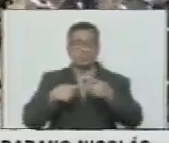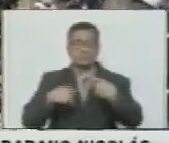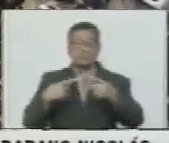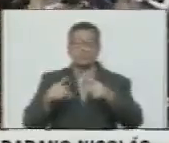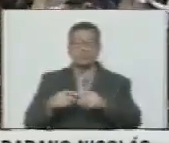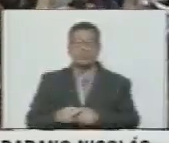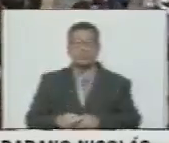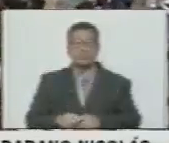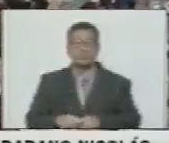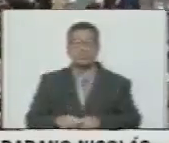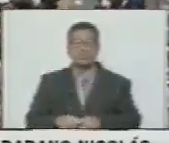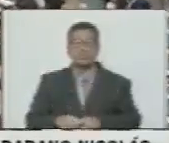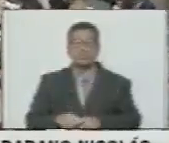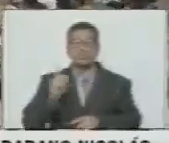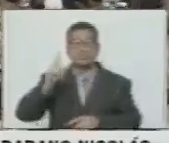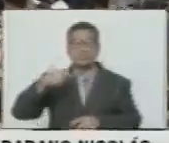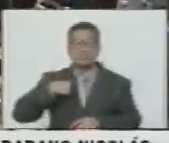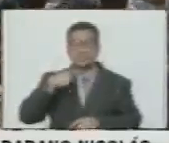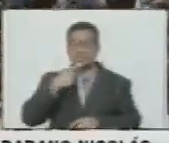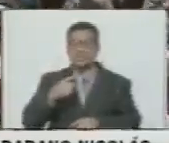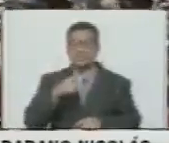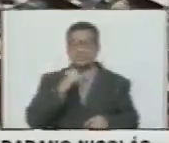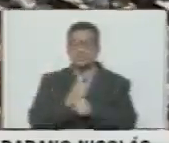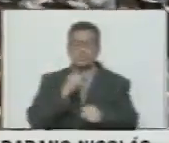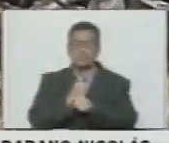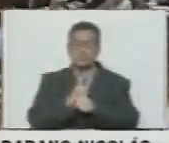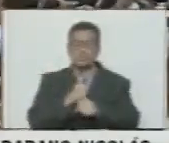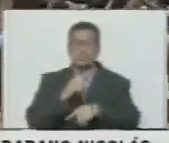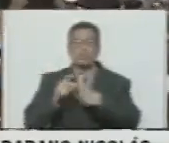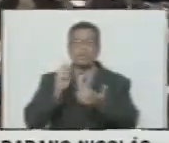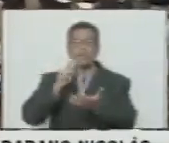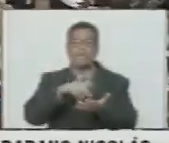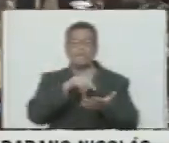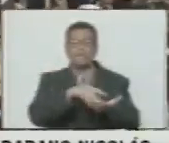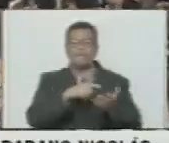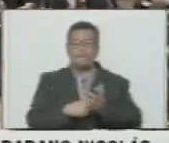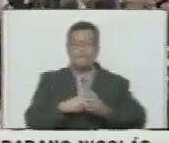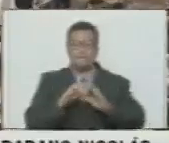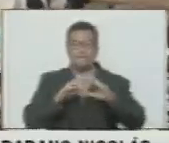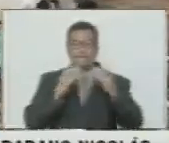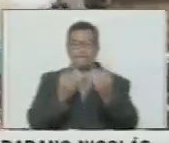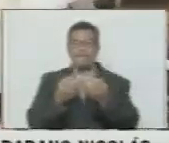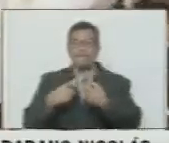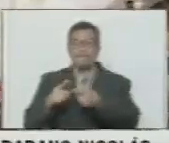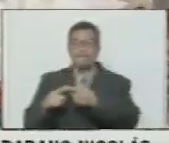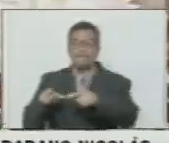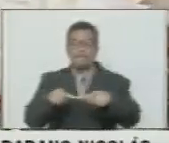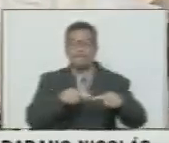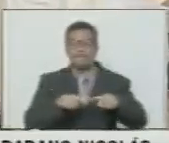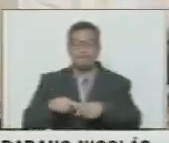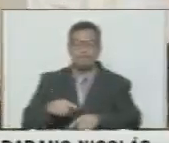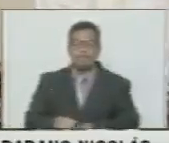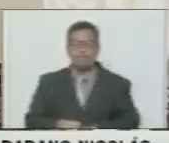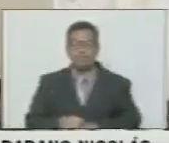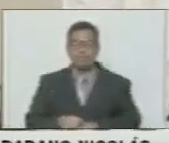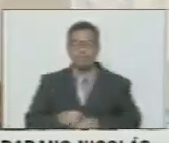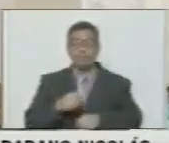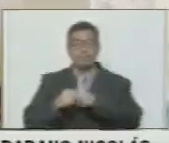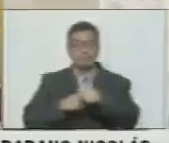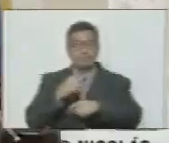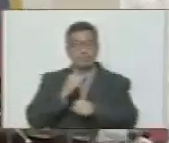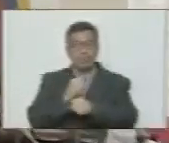comercio exterior, pero también su destacada participación ante los organismos multilaterales donde se